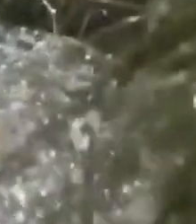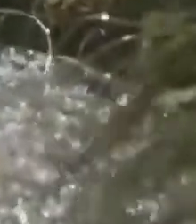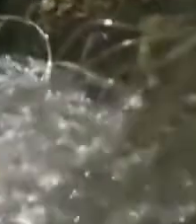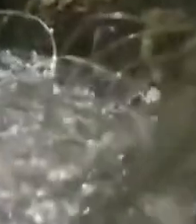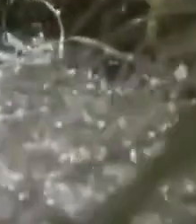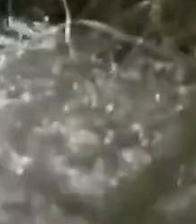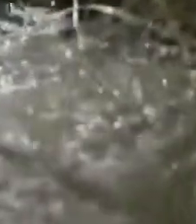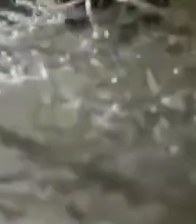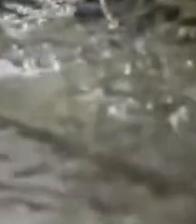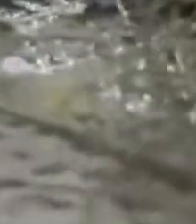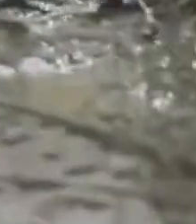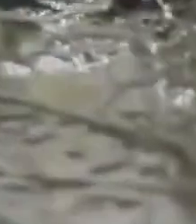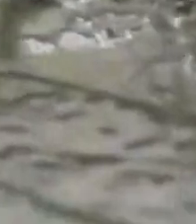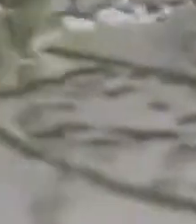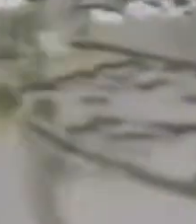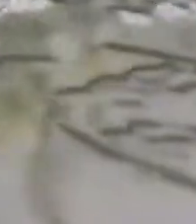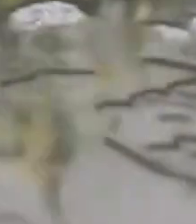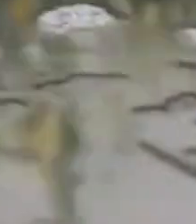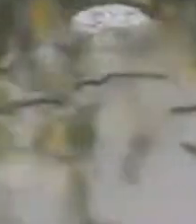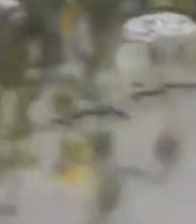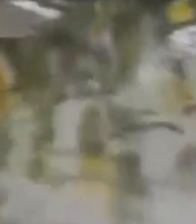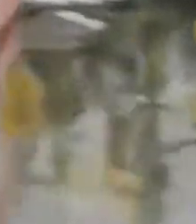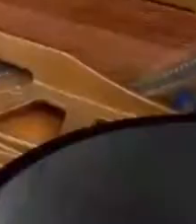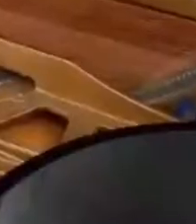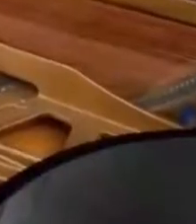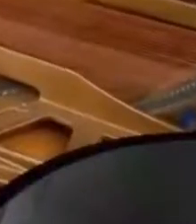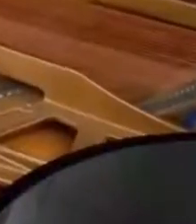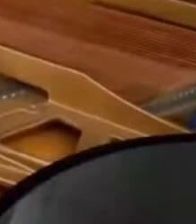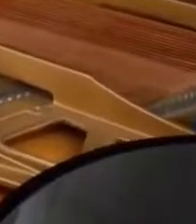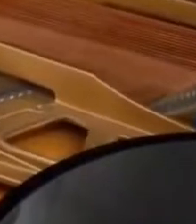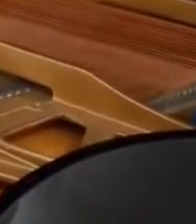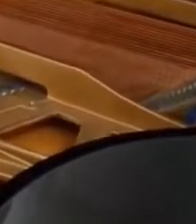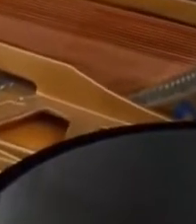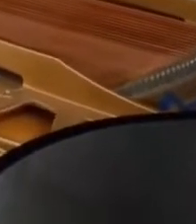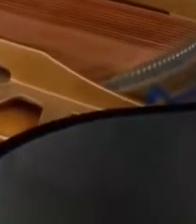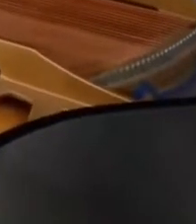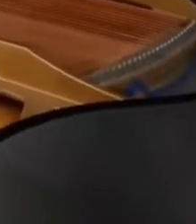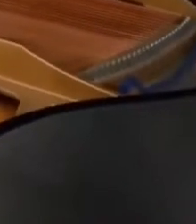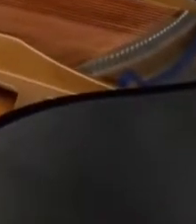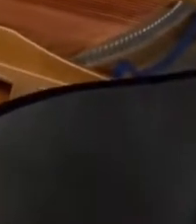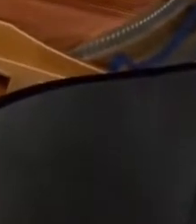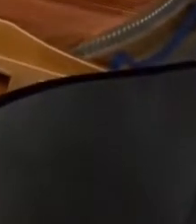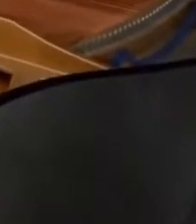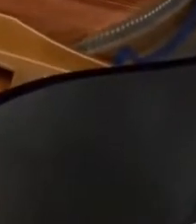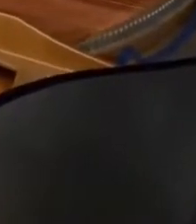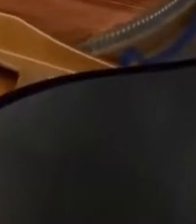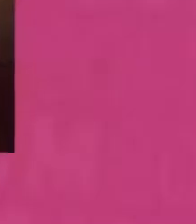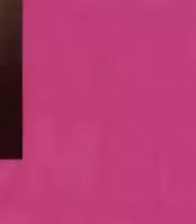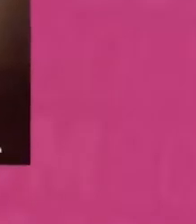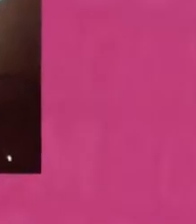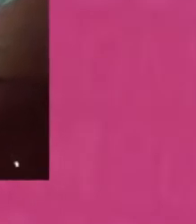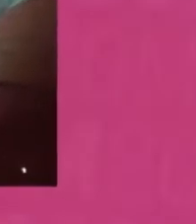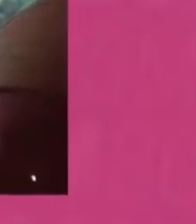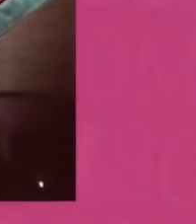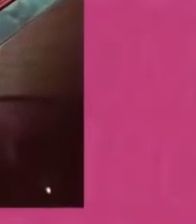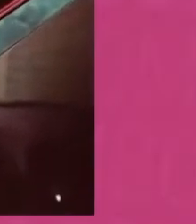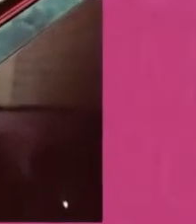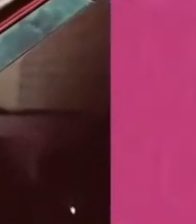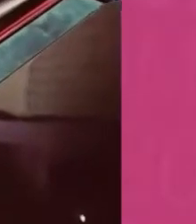me keeps repeating you, you, you. Night and day, you are the one.